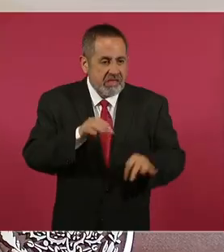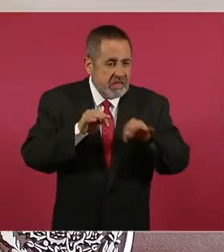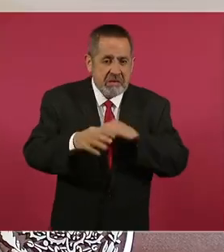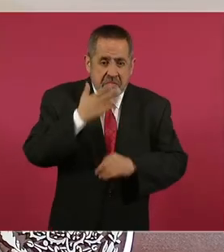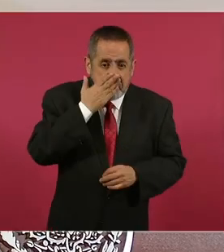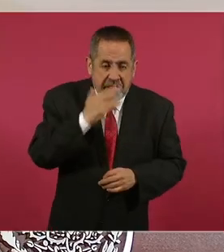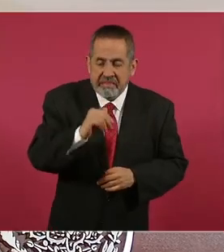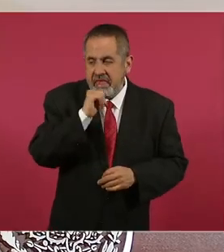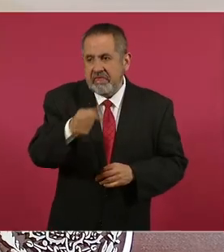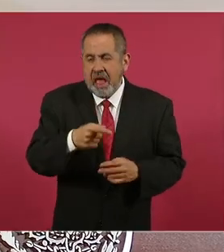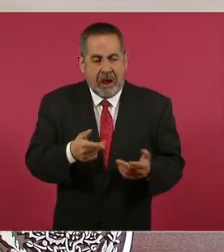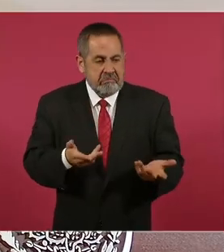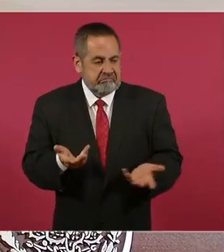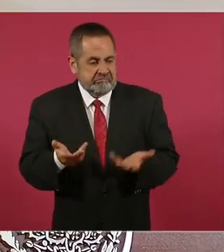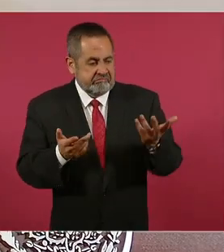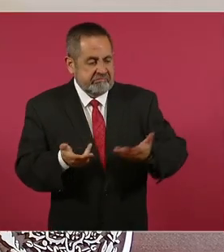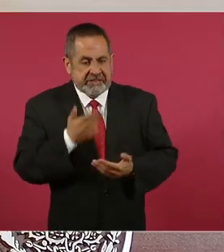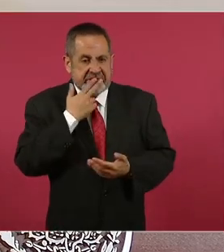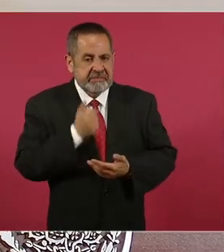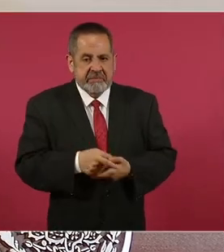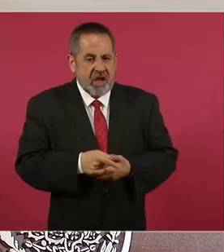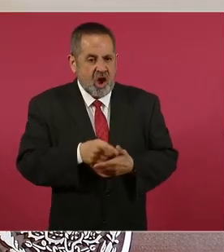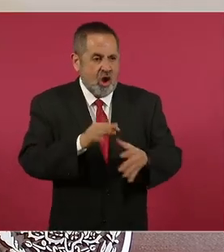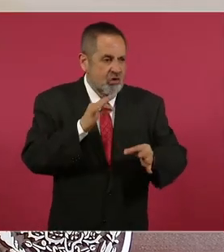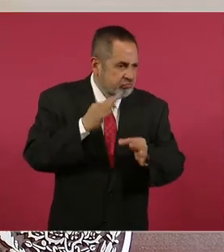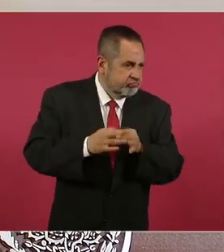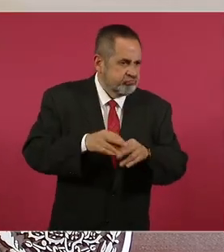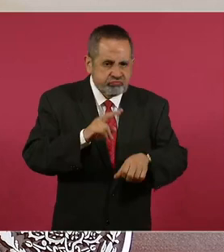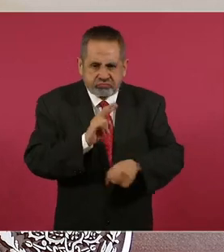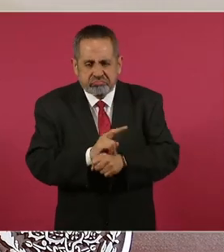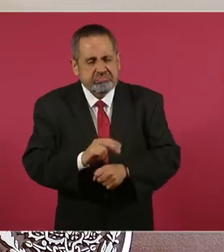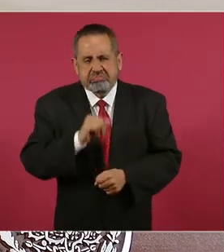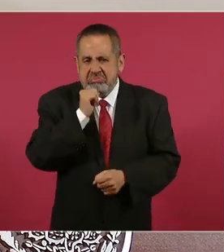funcionaban, no estaban ayudando